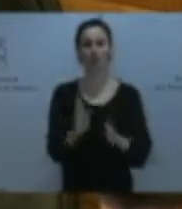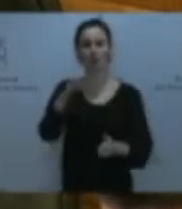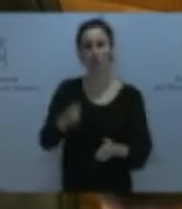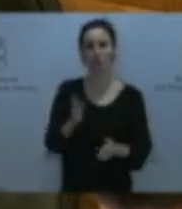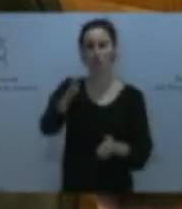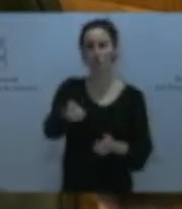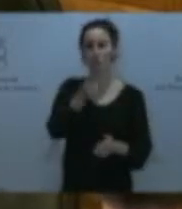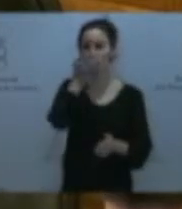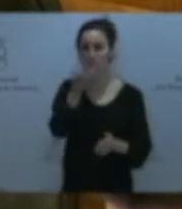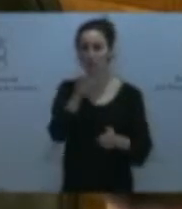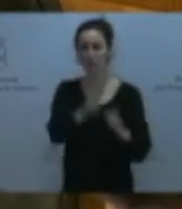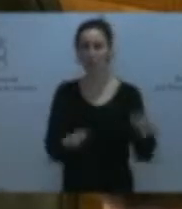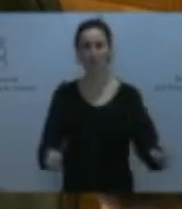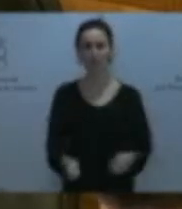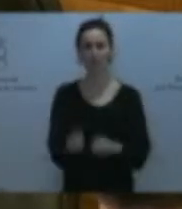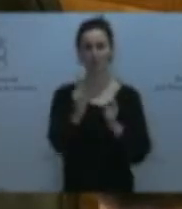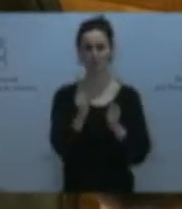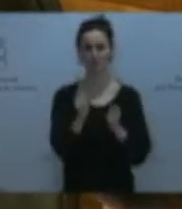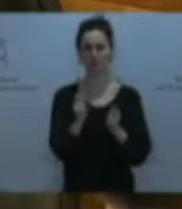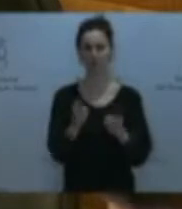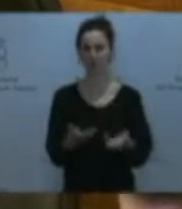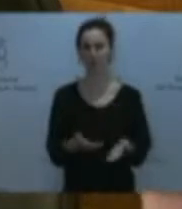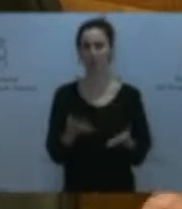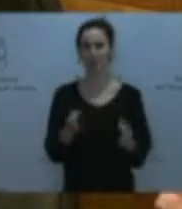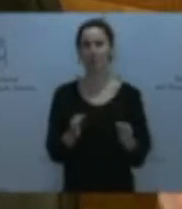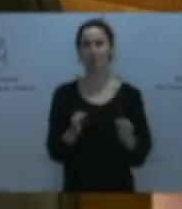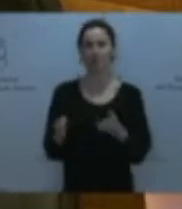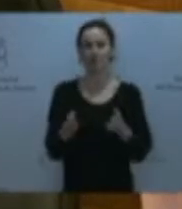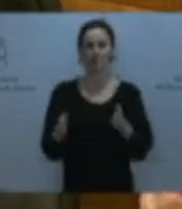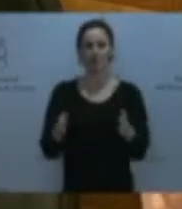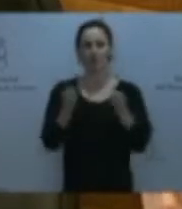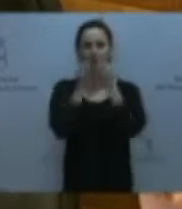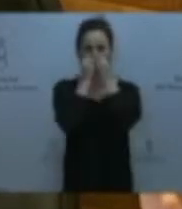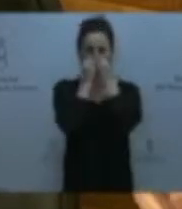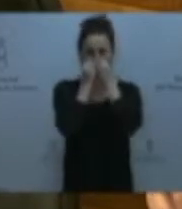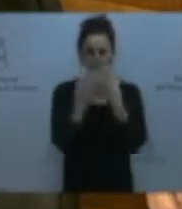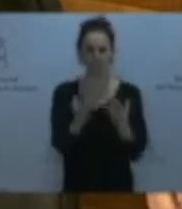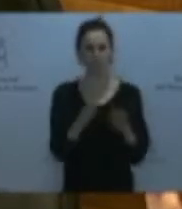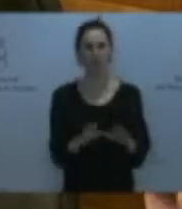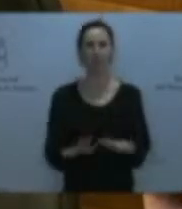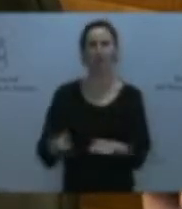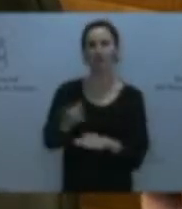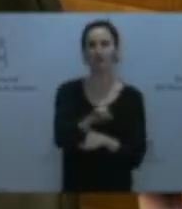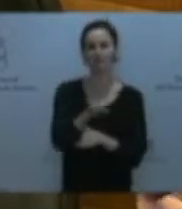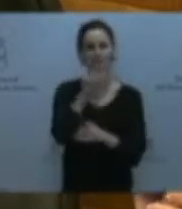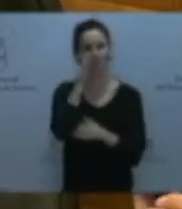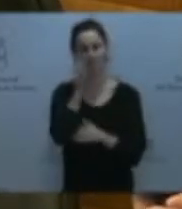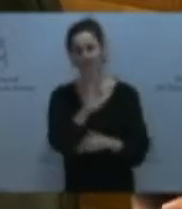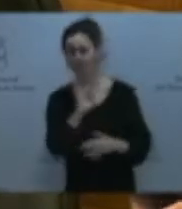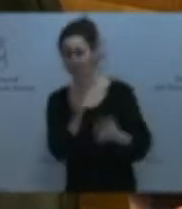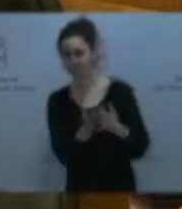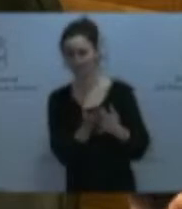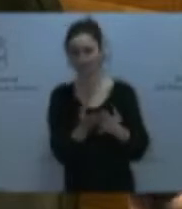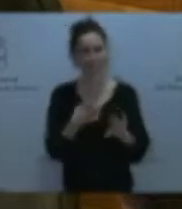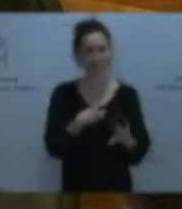nuestra gente pescadora. Tenemos unas buenas cuencas, pero no hay que engañar con medioverdades. La población